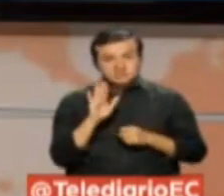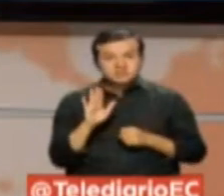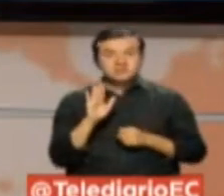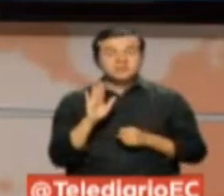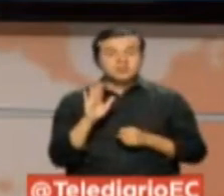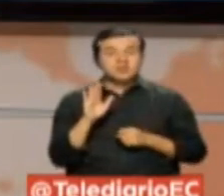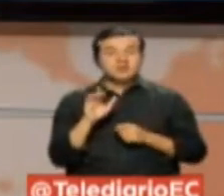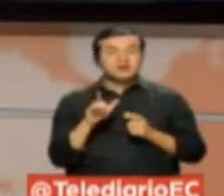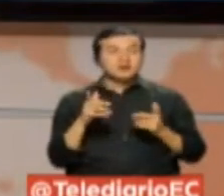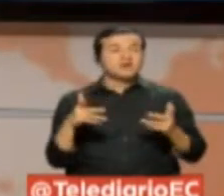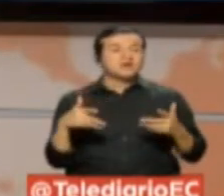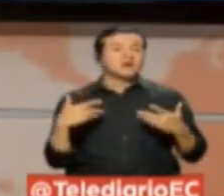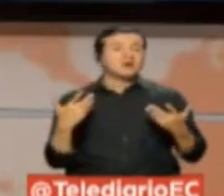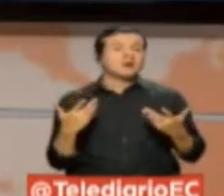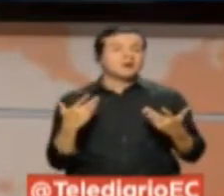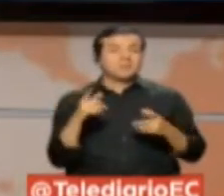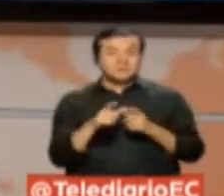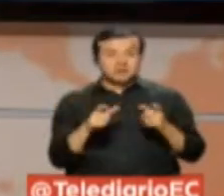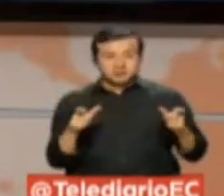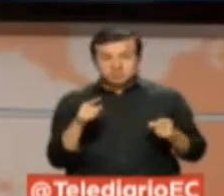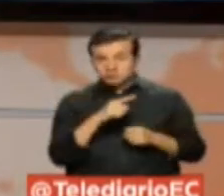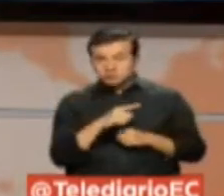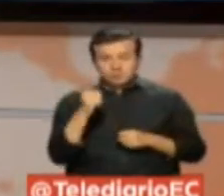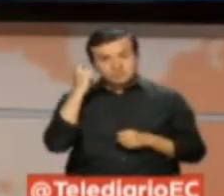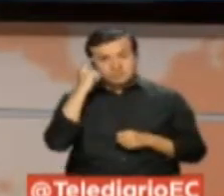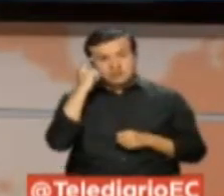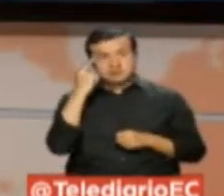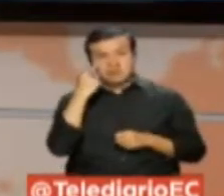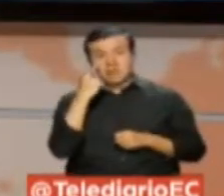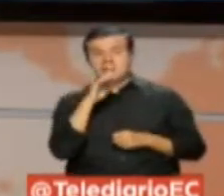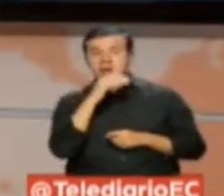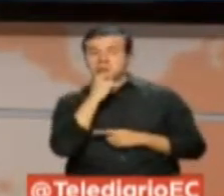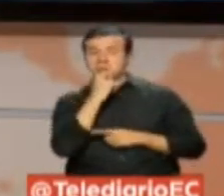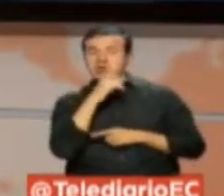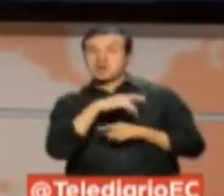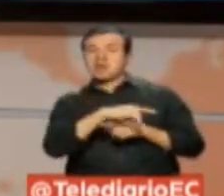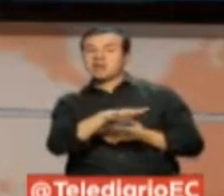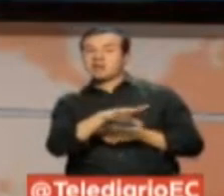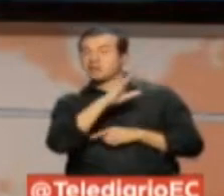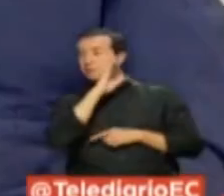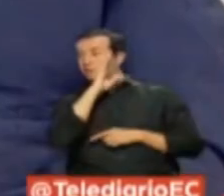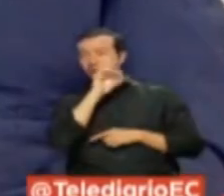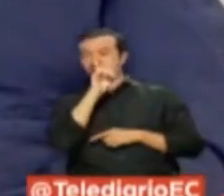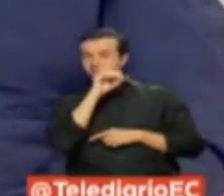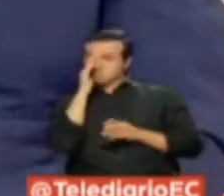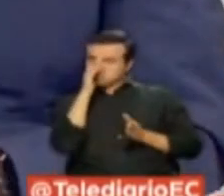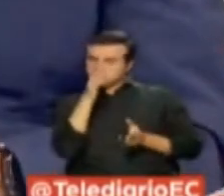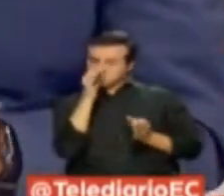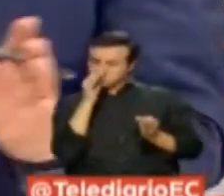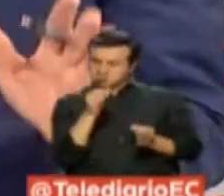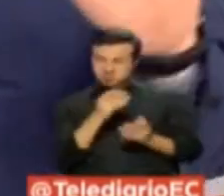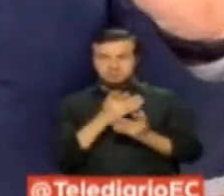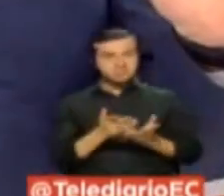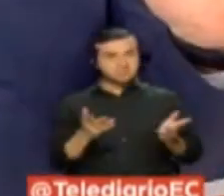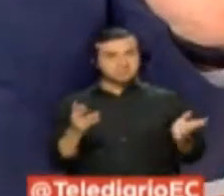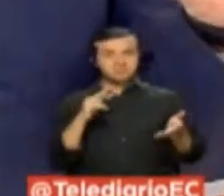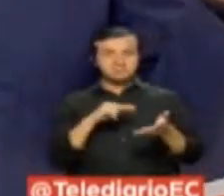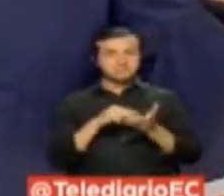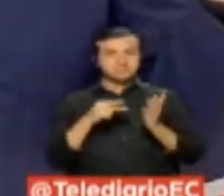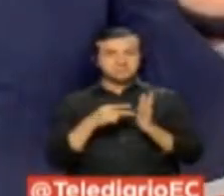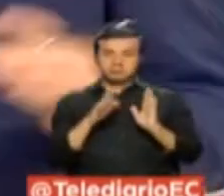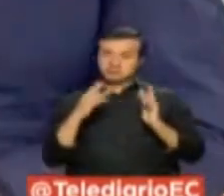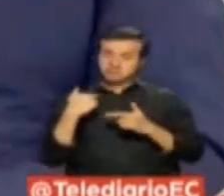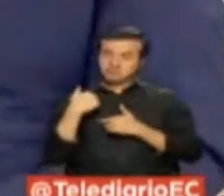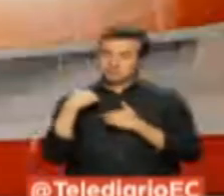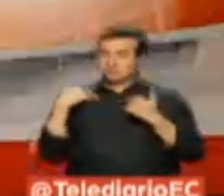simplemente gente que vea desde lejos lo que está sucediendo. Que pero sea, eso equivale mucho más a ver activos desde lejos, es decir, no es